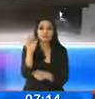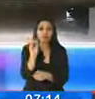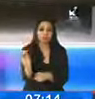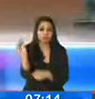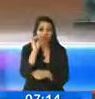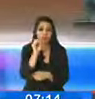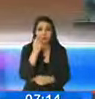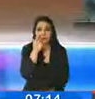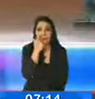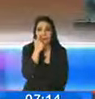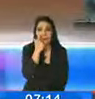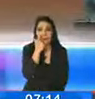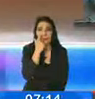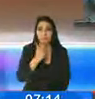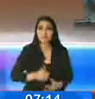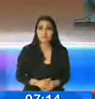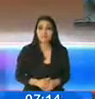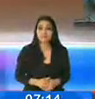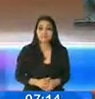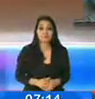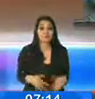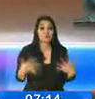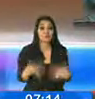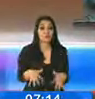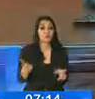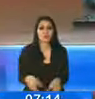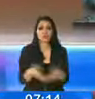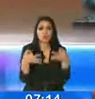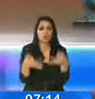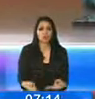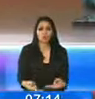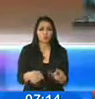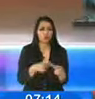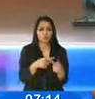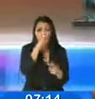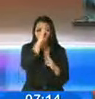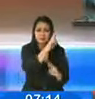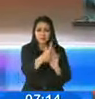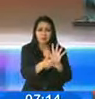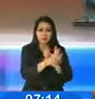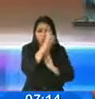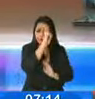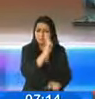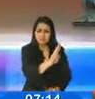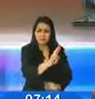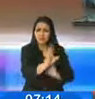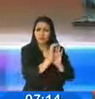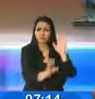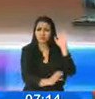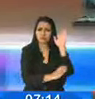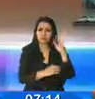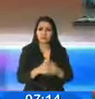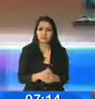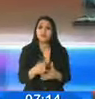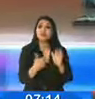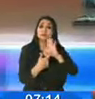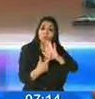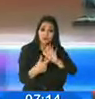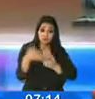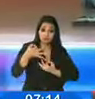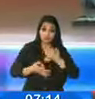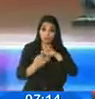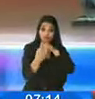octubre. Es absolutamente diminuta, injusta, arbitraria e inconstitucional, porque demostramos en la